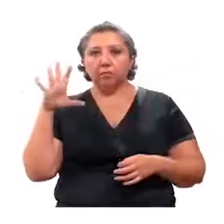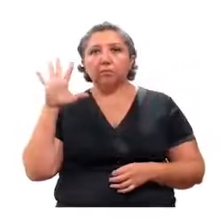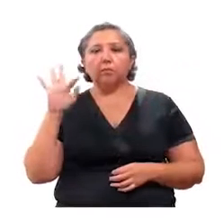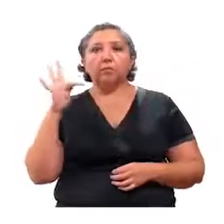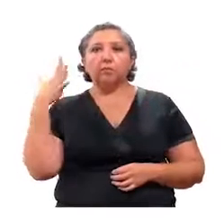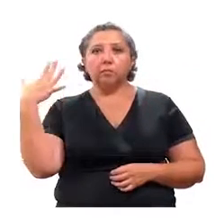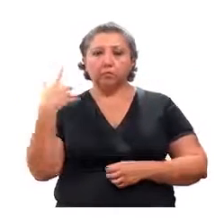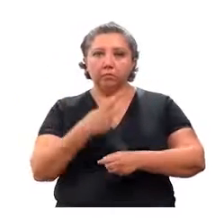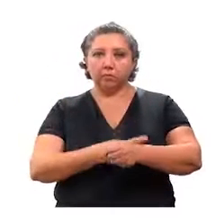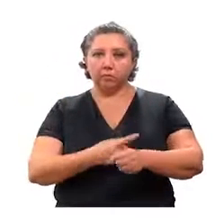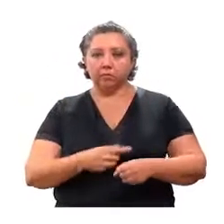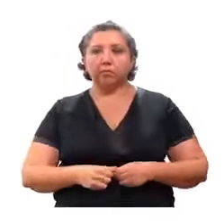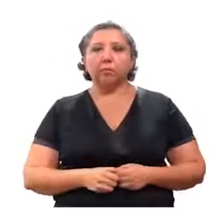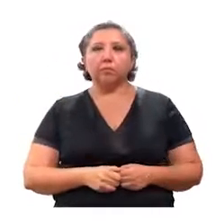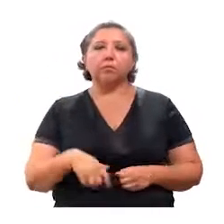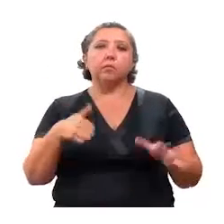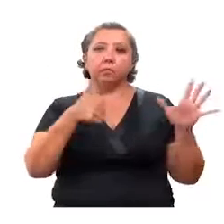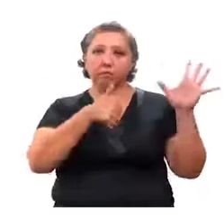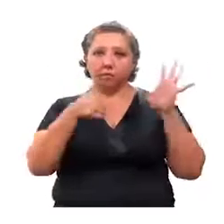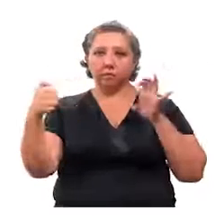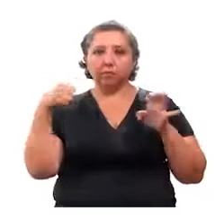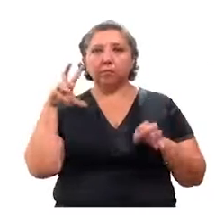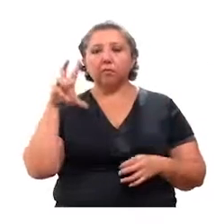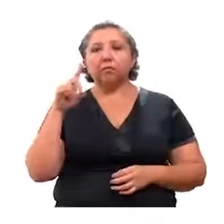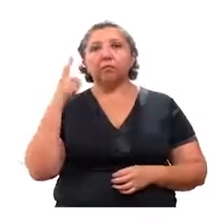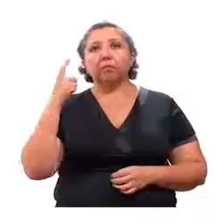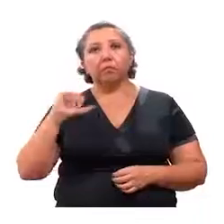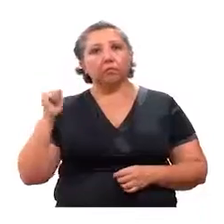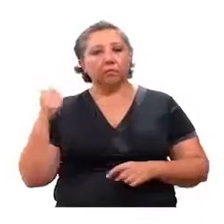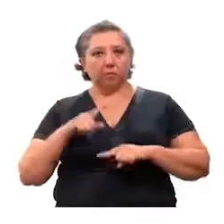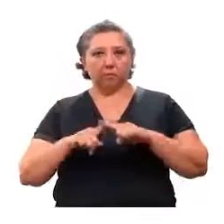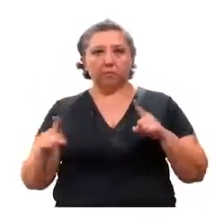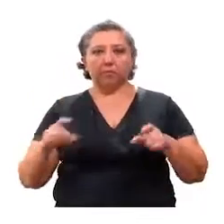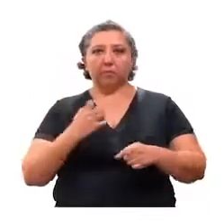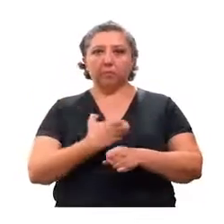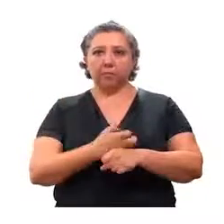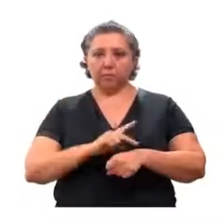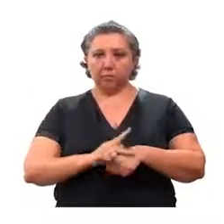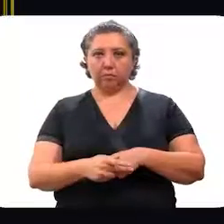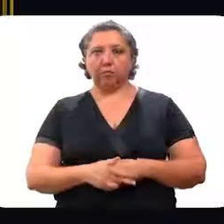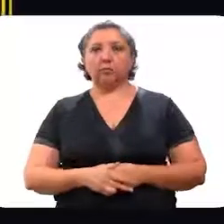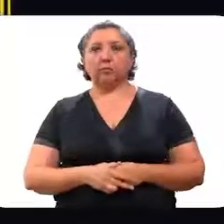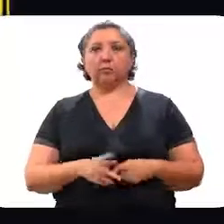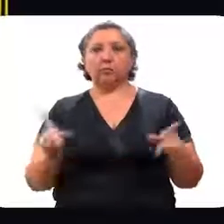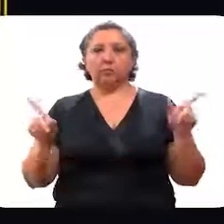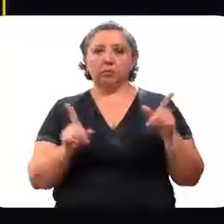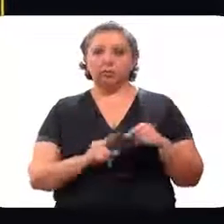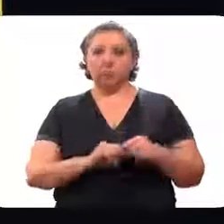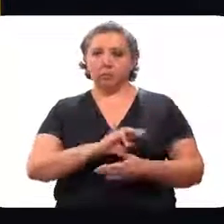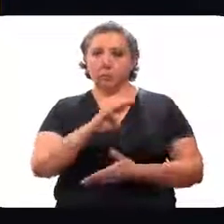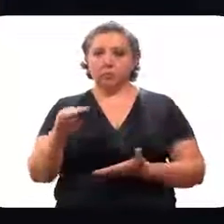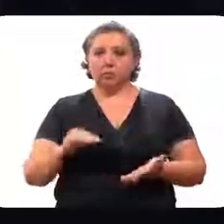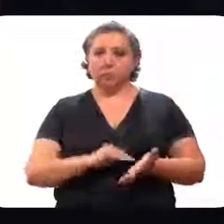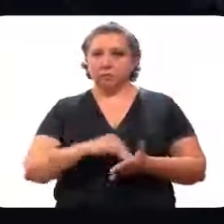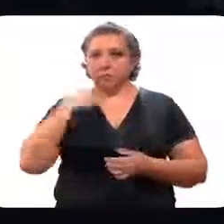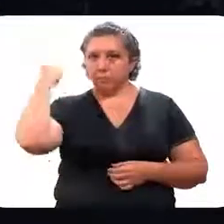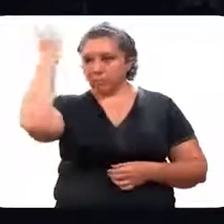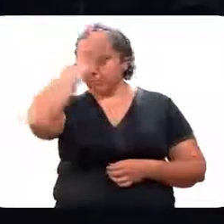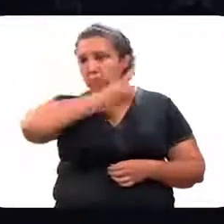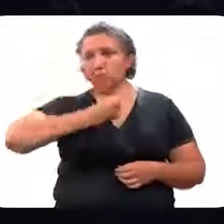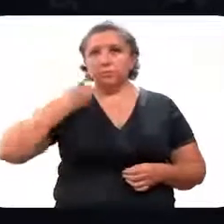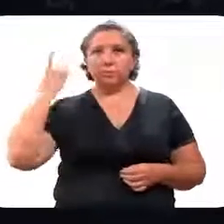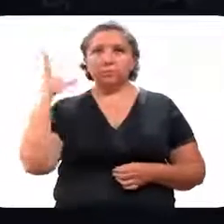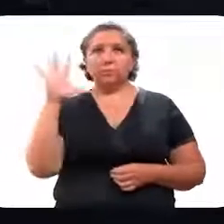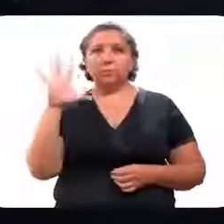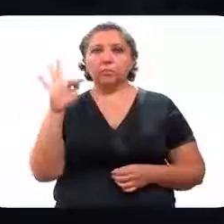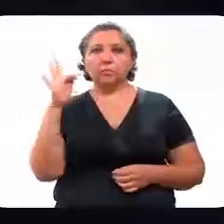78,845 casos positivos, 631 son de otro país u otro estado. Específicamente en Mérida se han